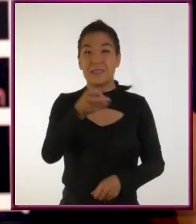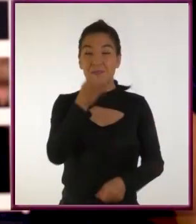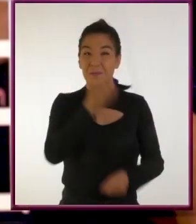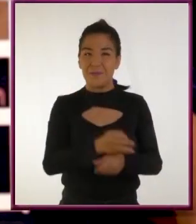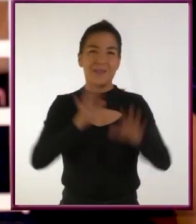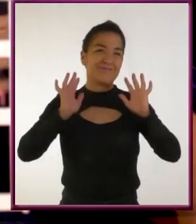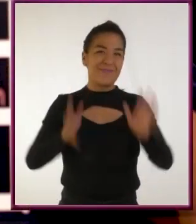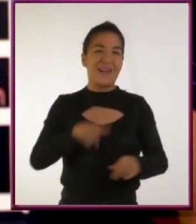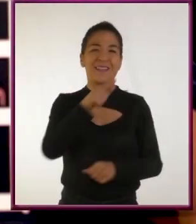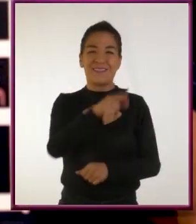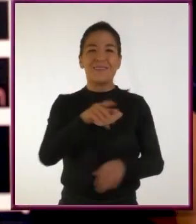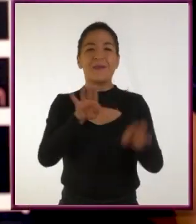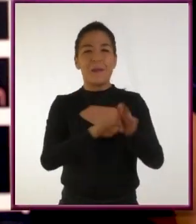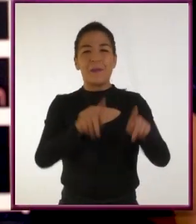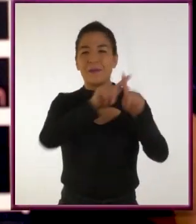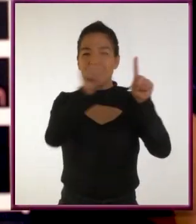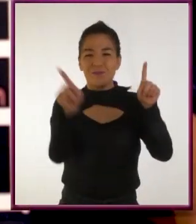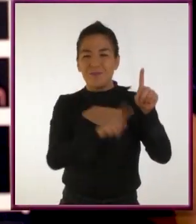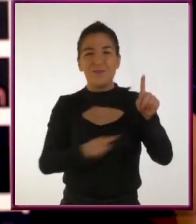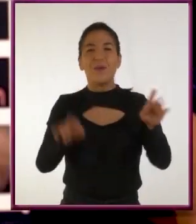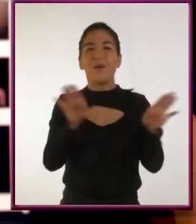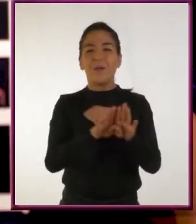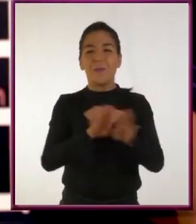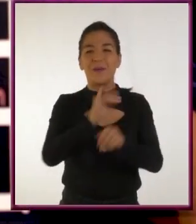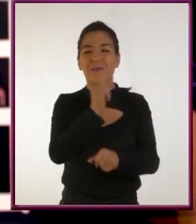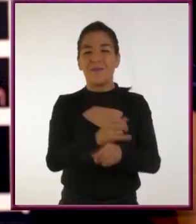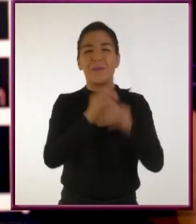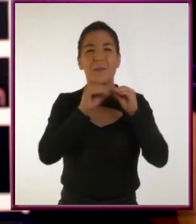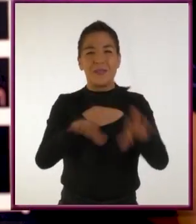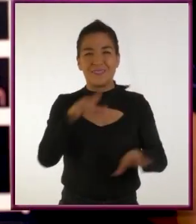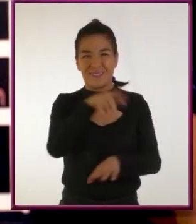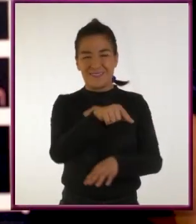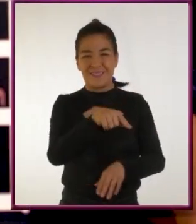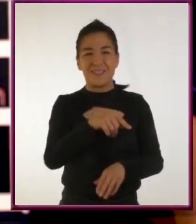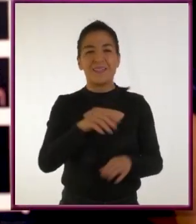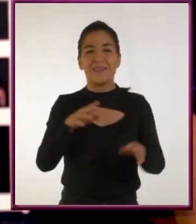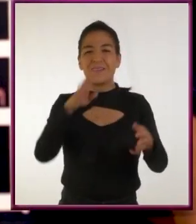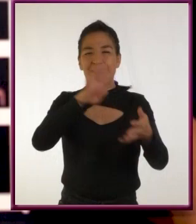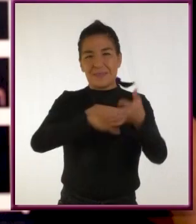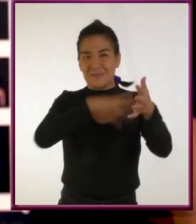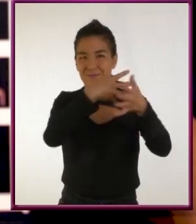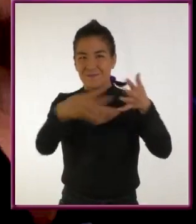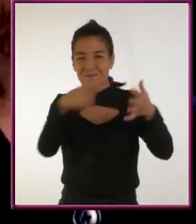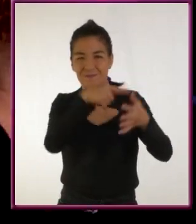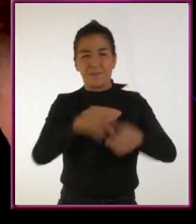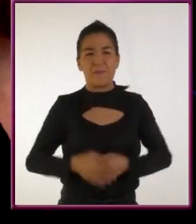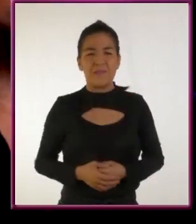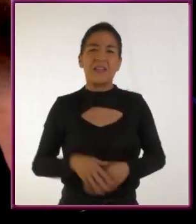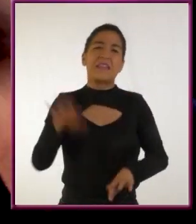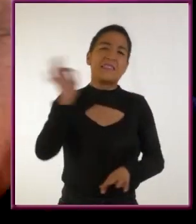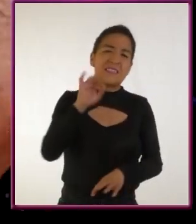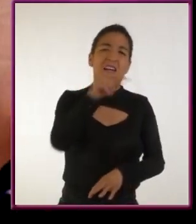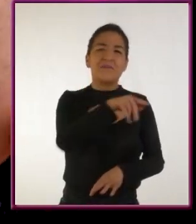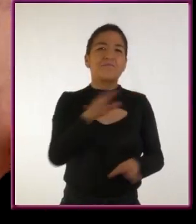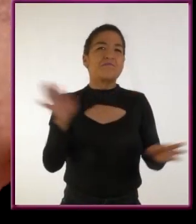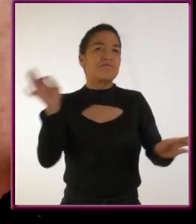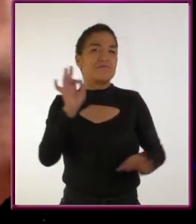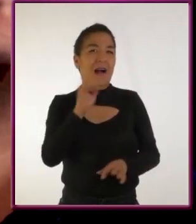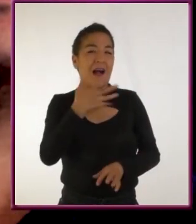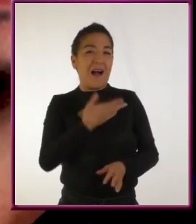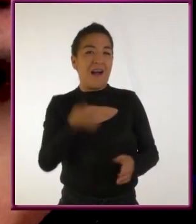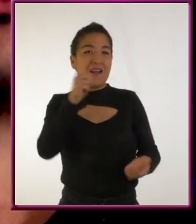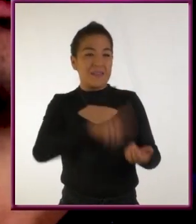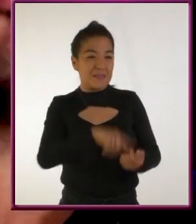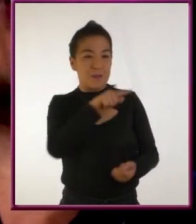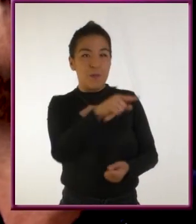Y ya tenemos todos los candidatos posibles en todas las celdas de nuestro sudoku, Dimara. Quizá habrá ocasiones en las